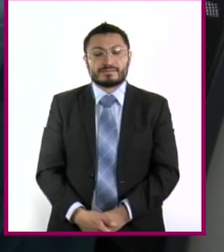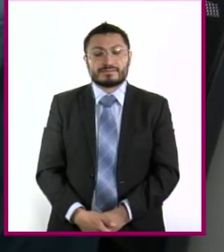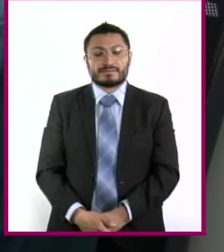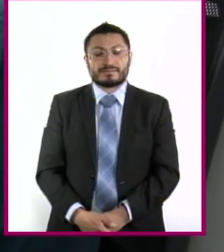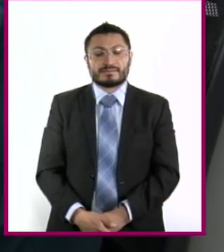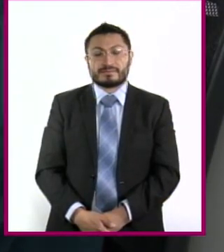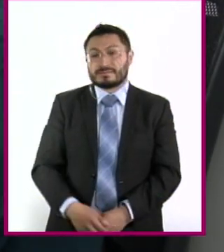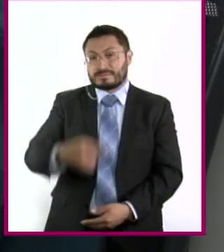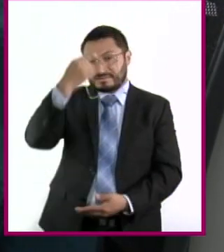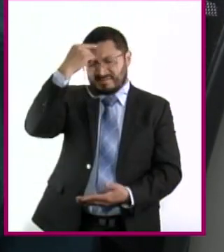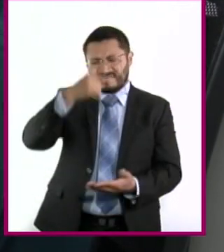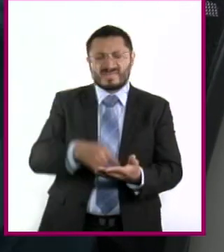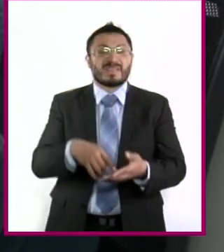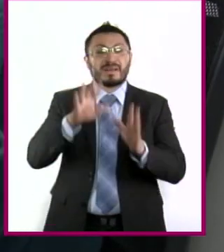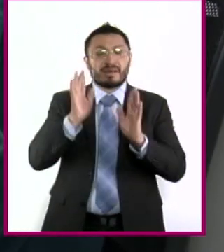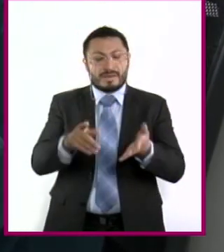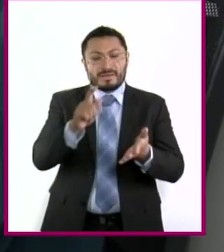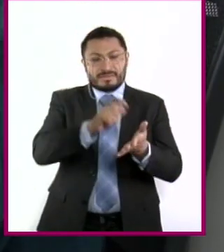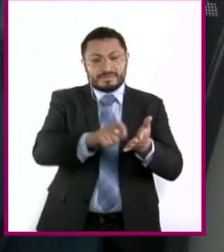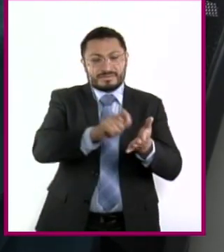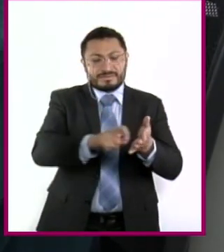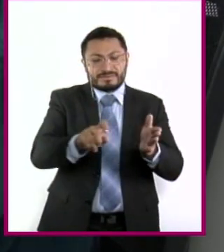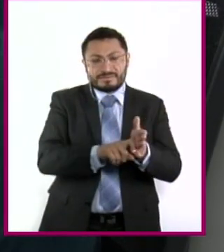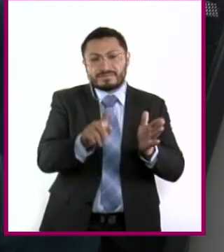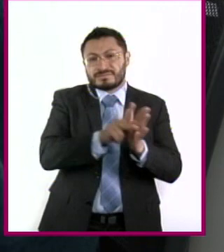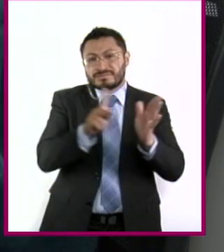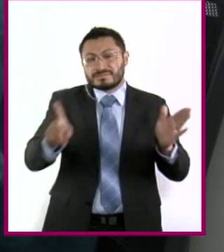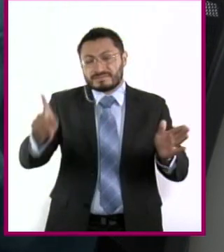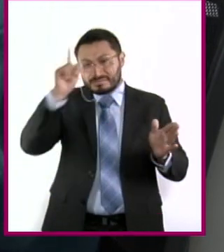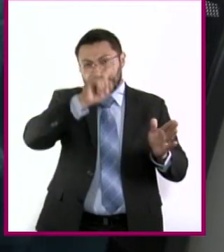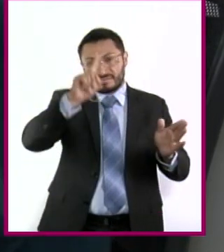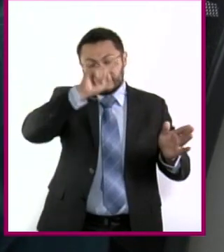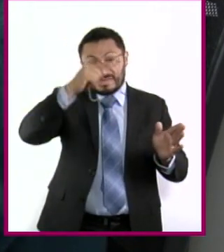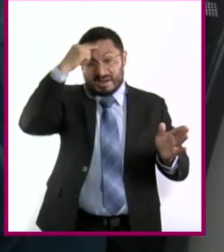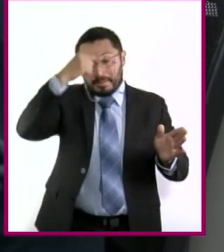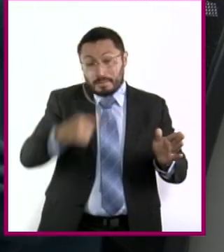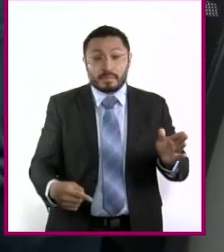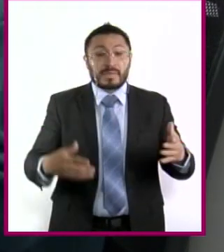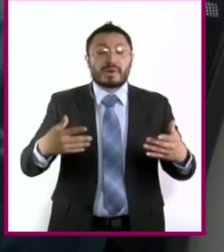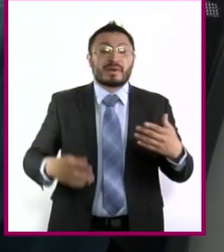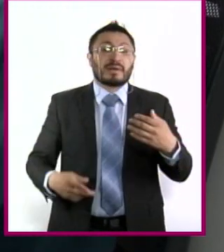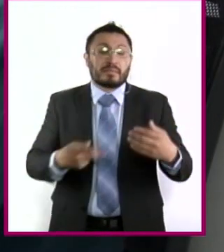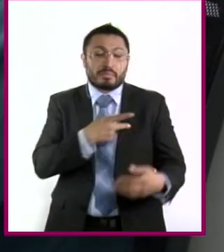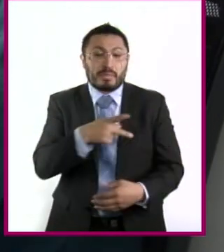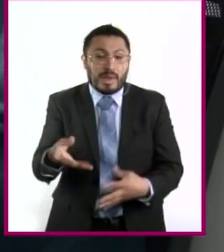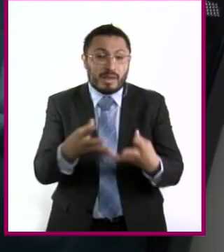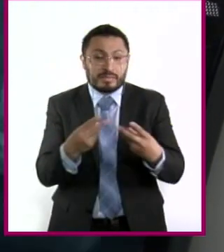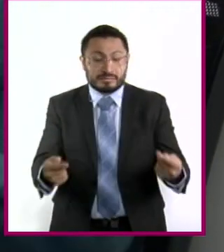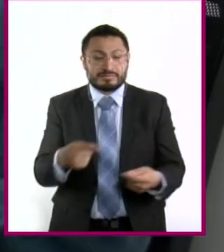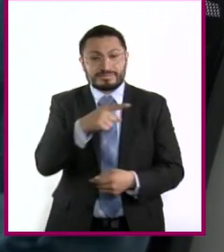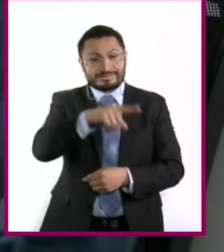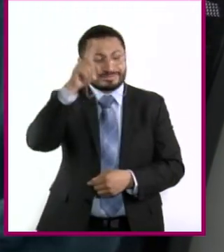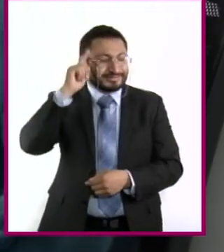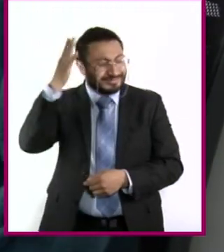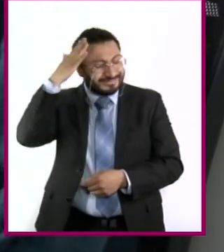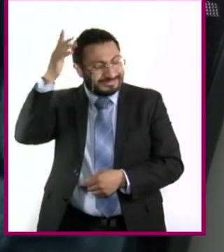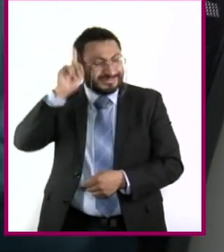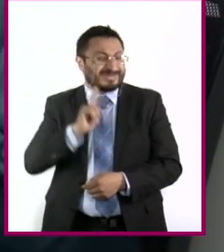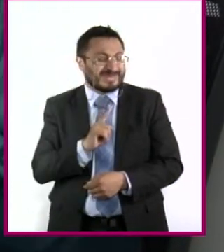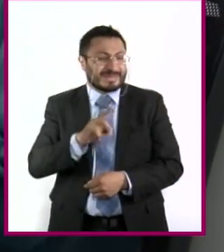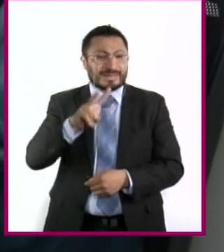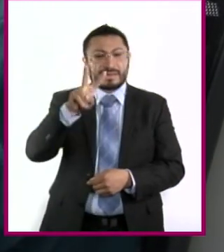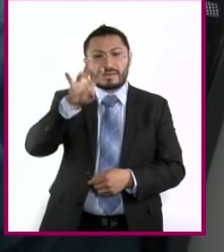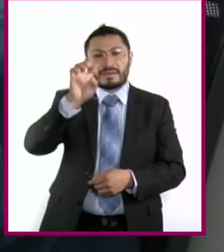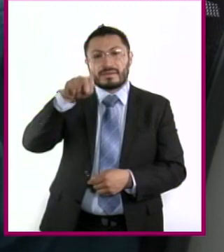Creo que ya podemos hacer nuestra nota con consejos para resolver la pobreza. La señora de La Ventosa lo acaba de resumir muy